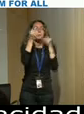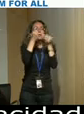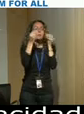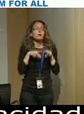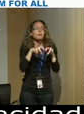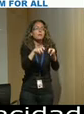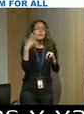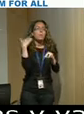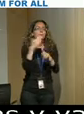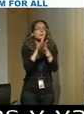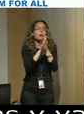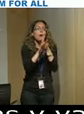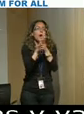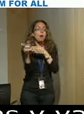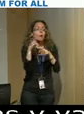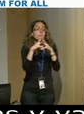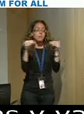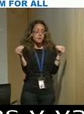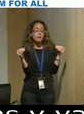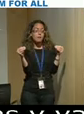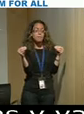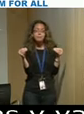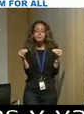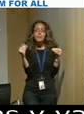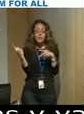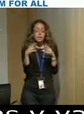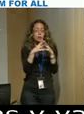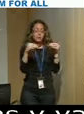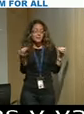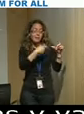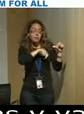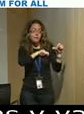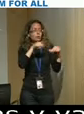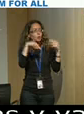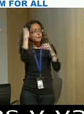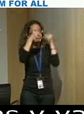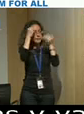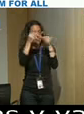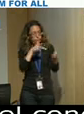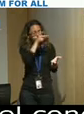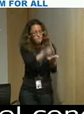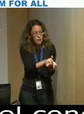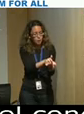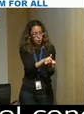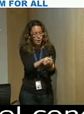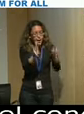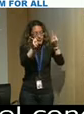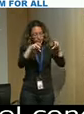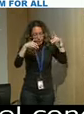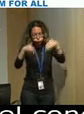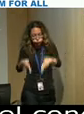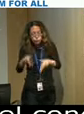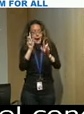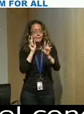justo comentábamos, la propia universidad, en este caso la Universidad Española, también se está planteando retos en materia de transferencia